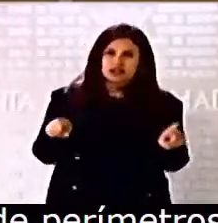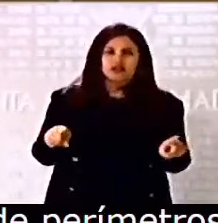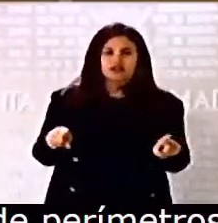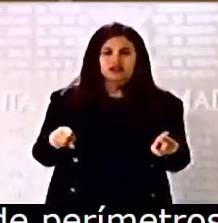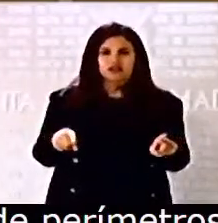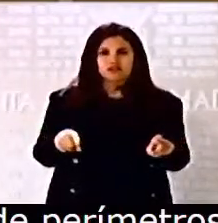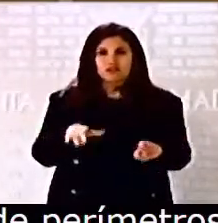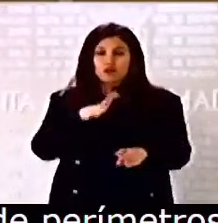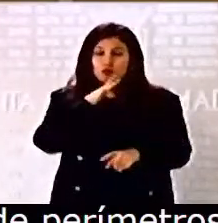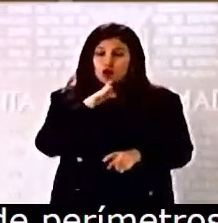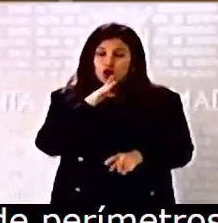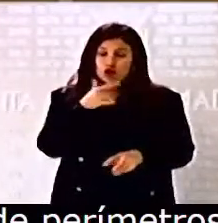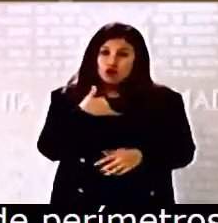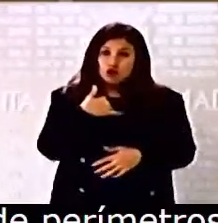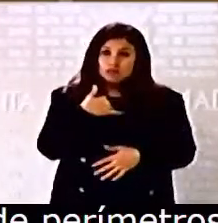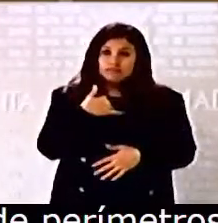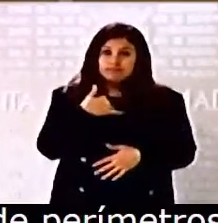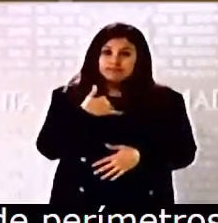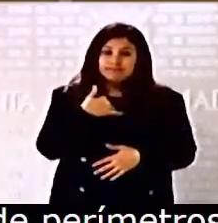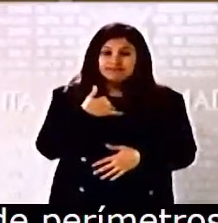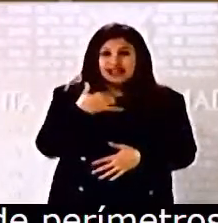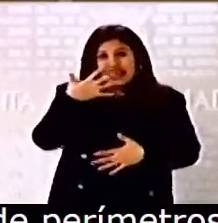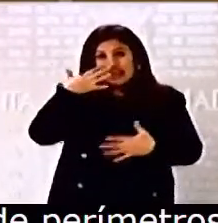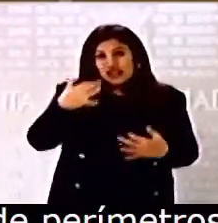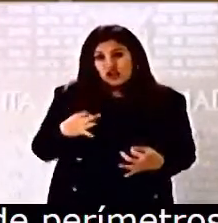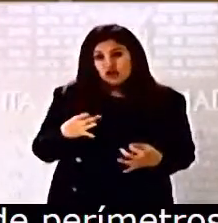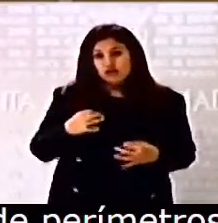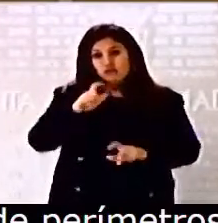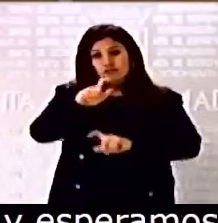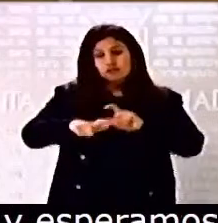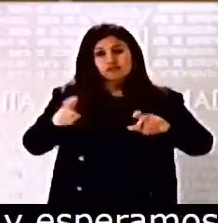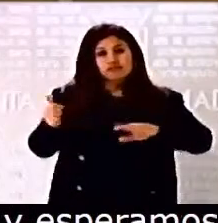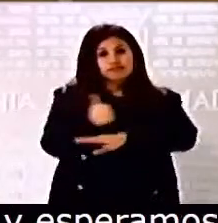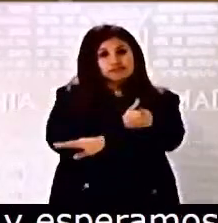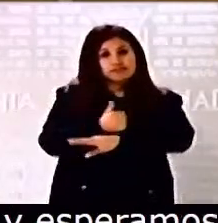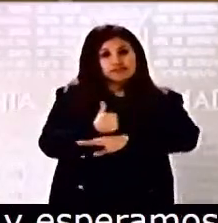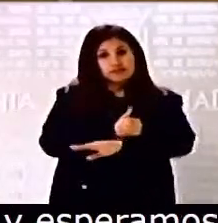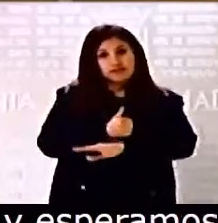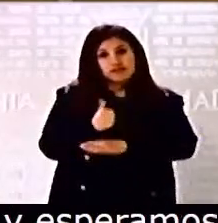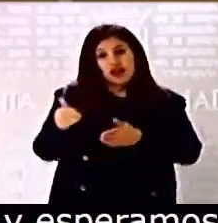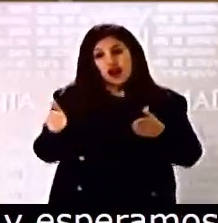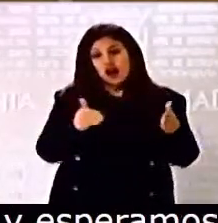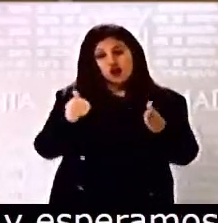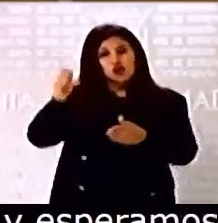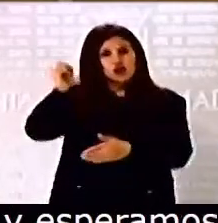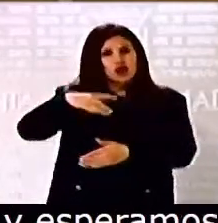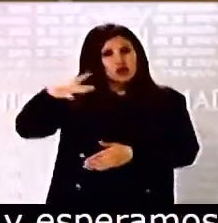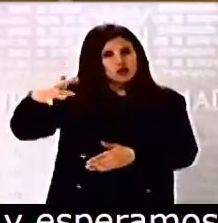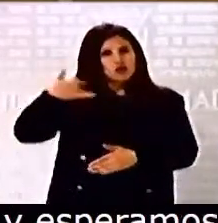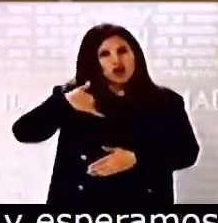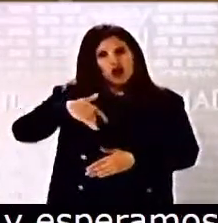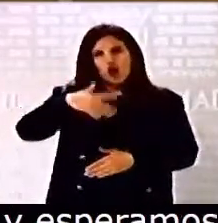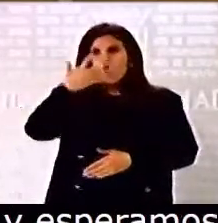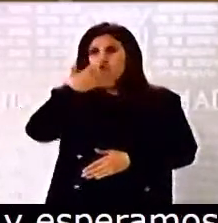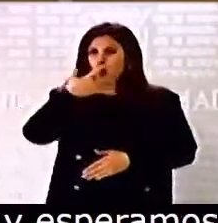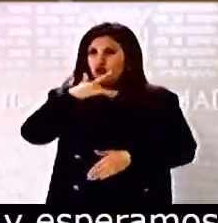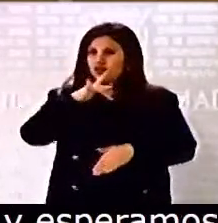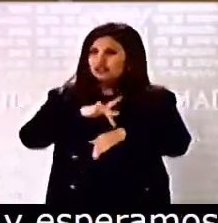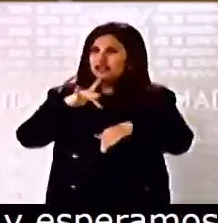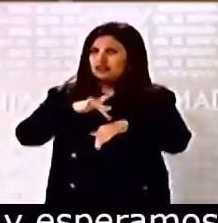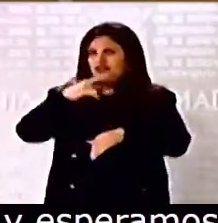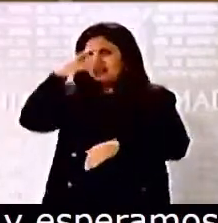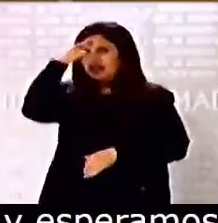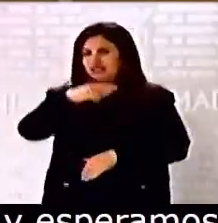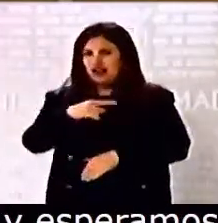que la población de Arroyo será sensible a acometer todas